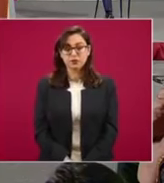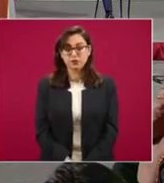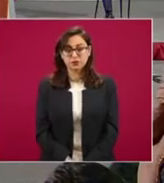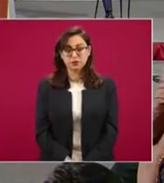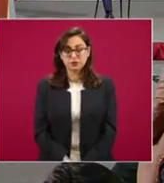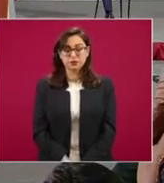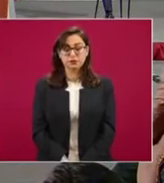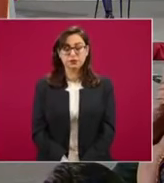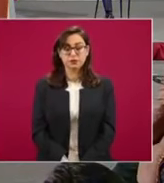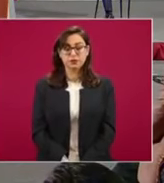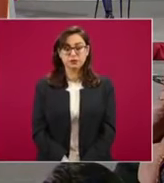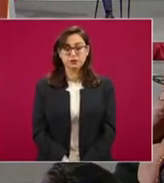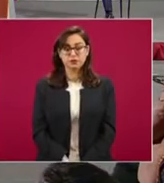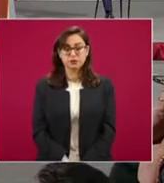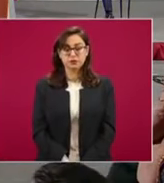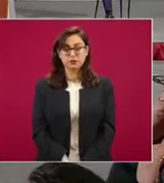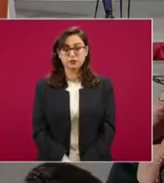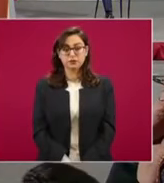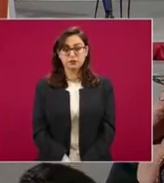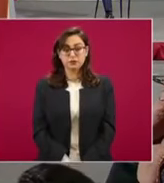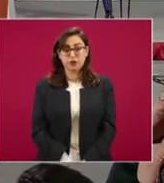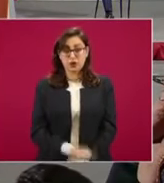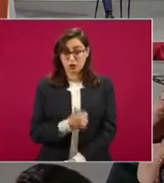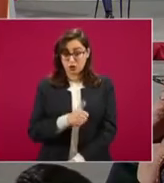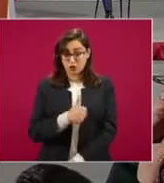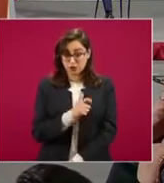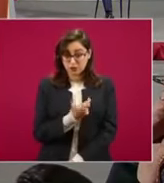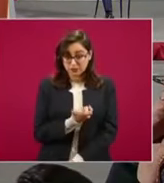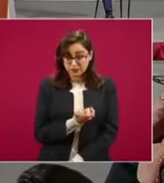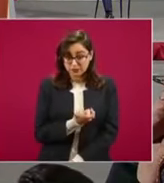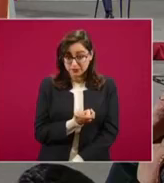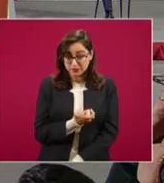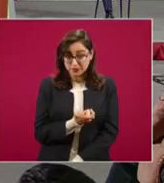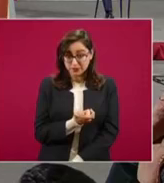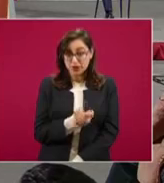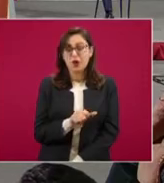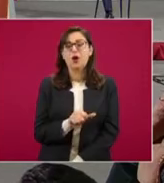esto qué es esto 11 pesos